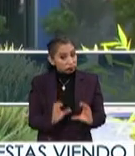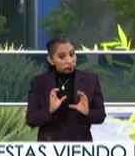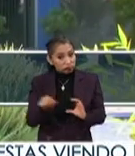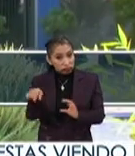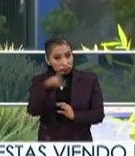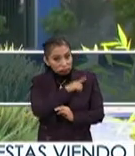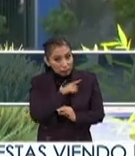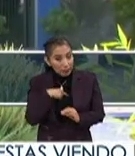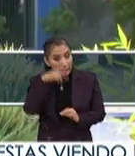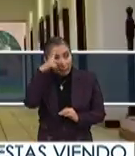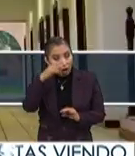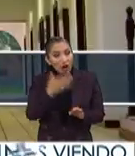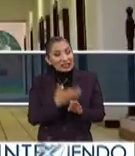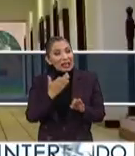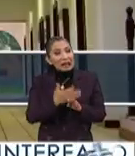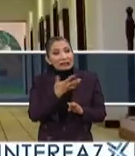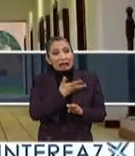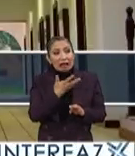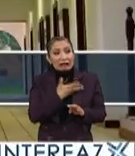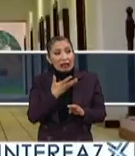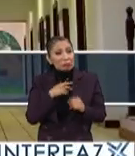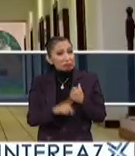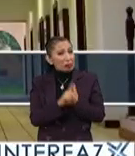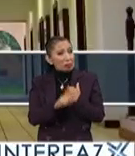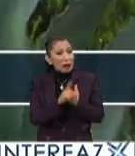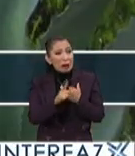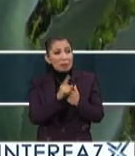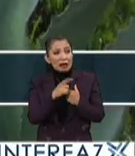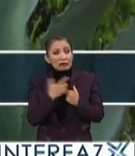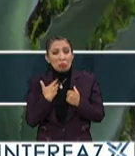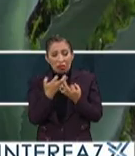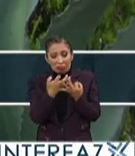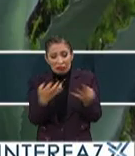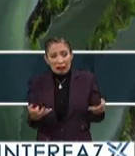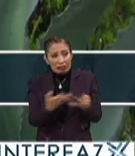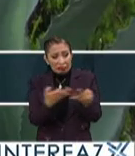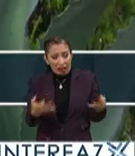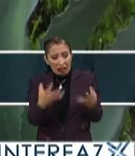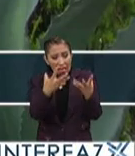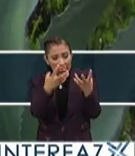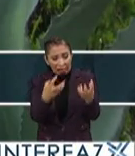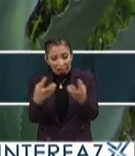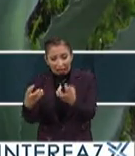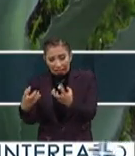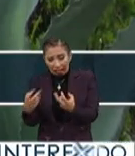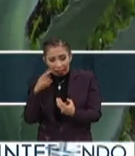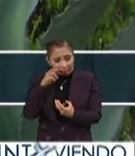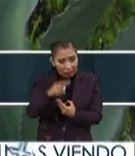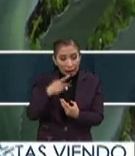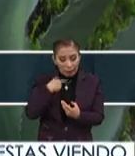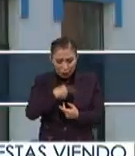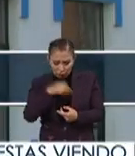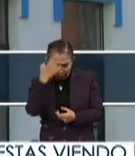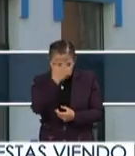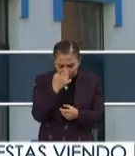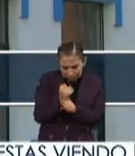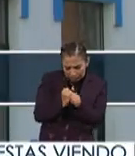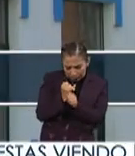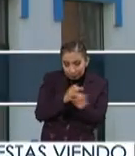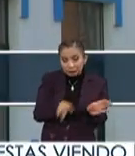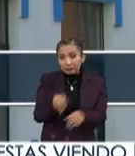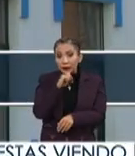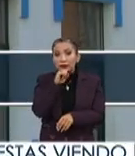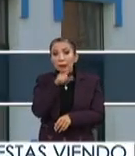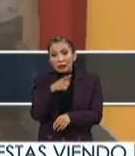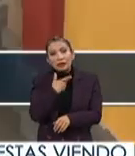fundamental. México en este momento enfrenta problemas de desertificación muy fuerte y entonces nuestros especialistas tienen que meterse. Pero